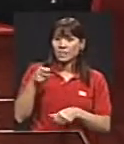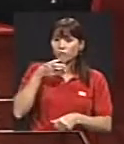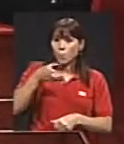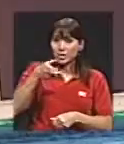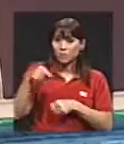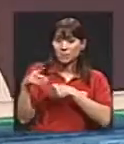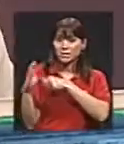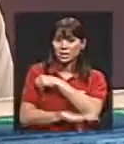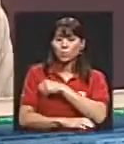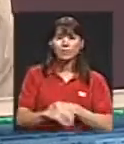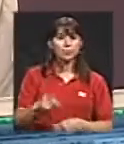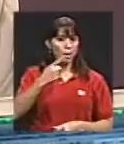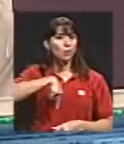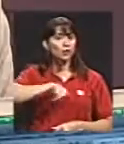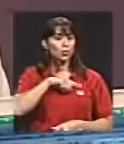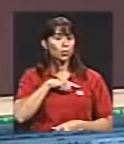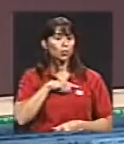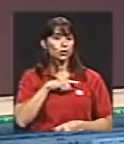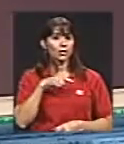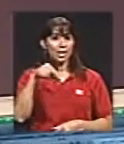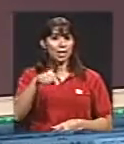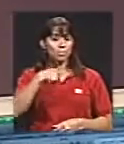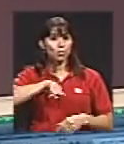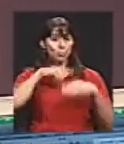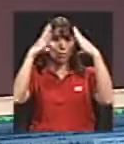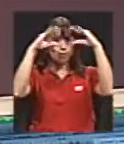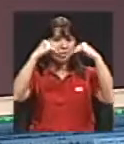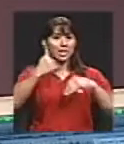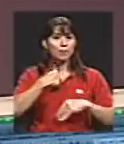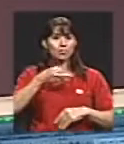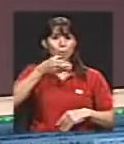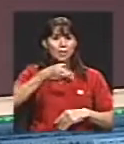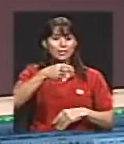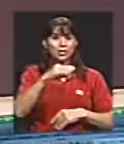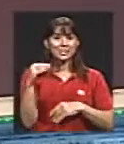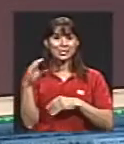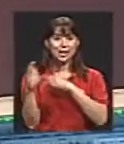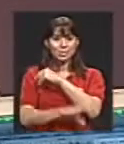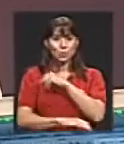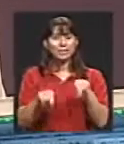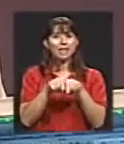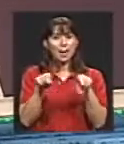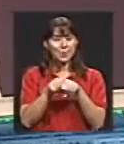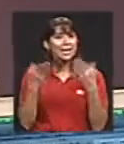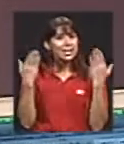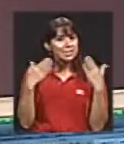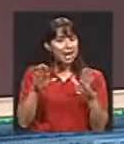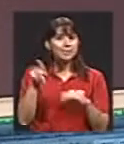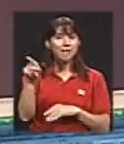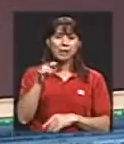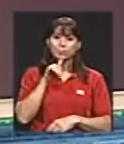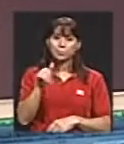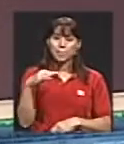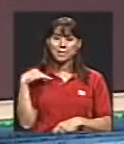hecho nosotros tenemos en nuestro informe recomendaciones y sanciones también que ya está en el ministerio público o sea que ya se están